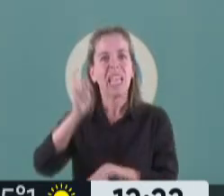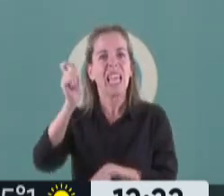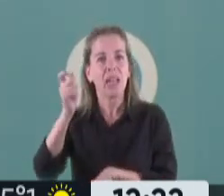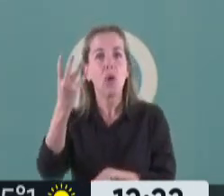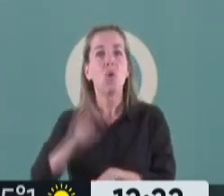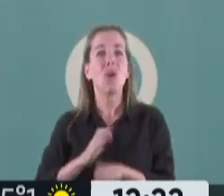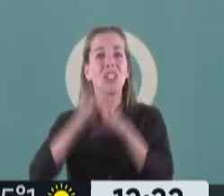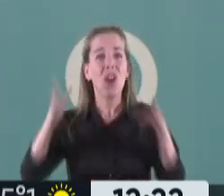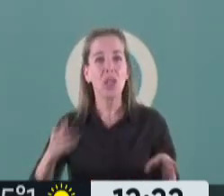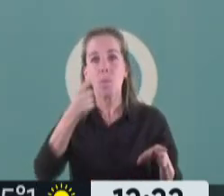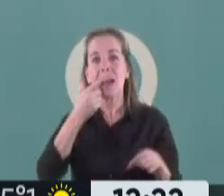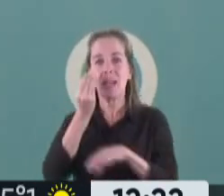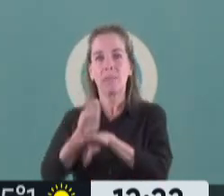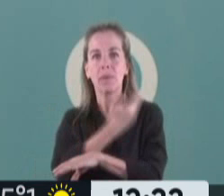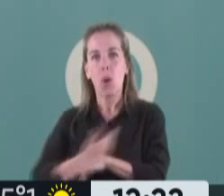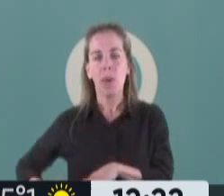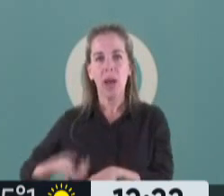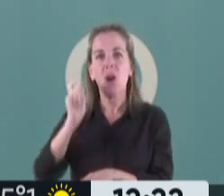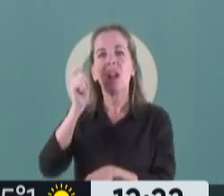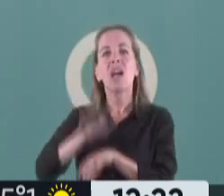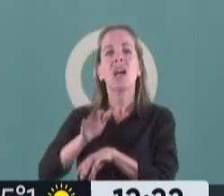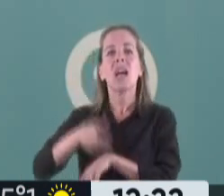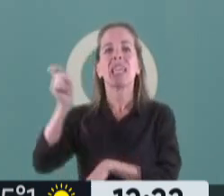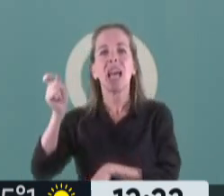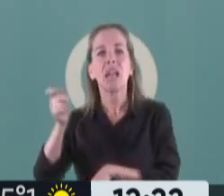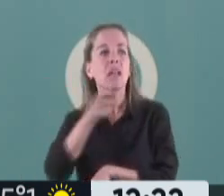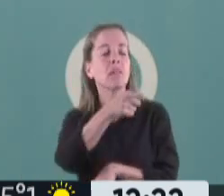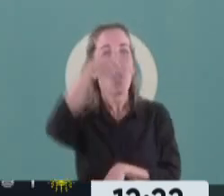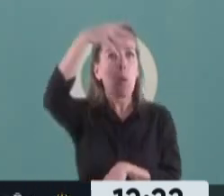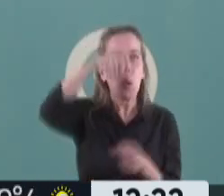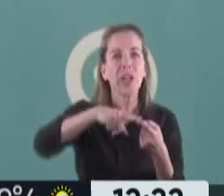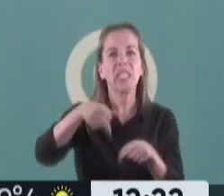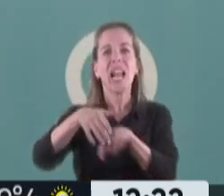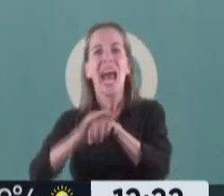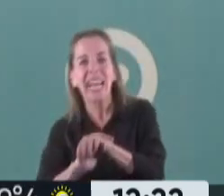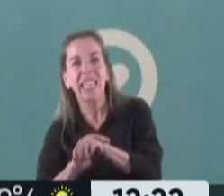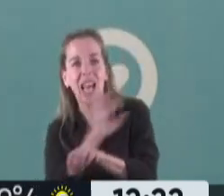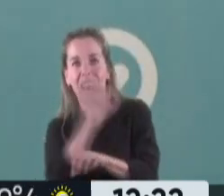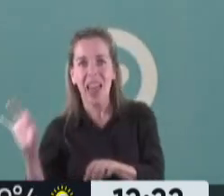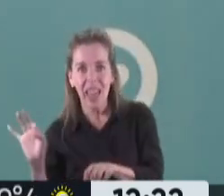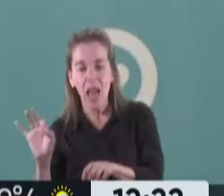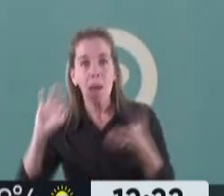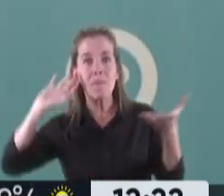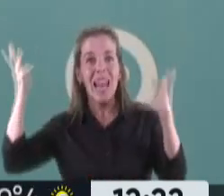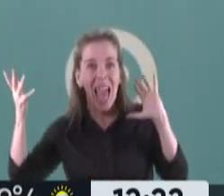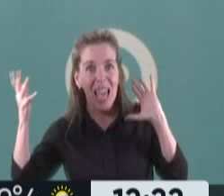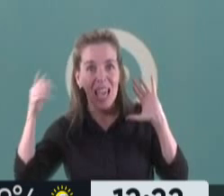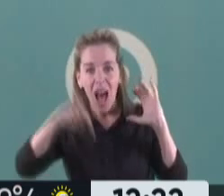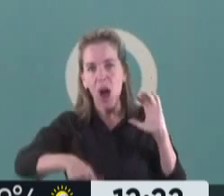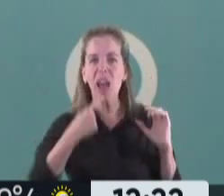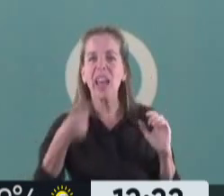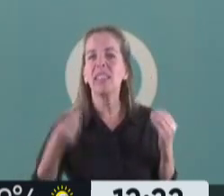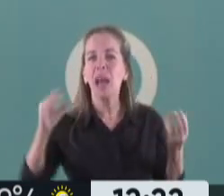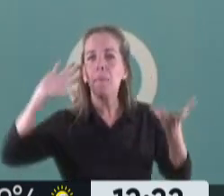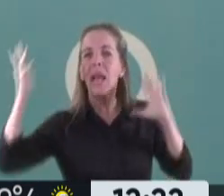Macri? Alguien se tiene que hacer cargo, Rodríguez Larreta, Bullrich. No se van a hacer cargo, Milei no se va a hacer cargo, que dice que